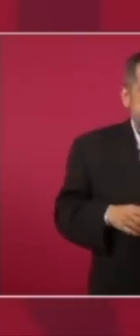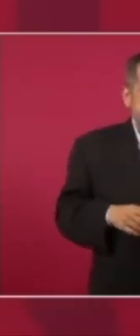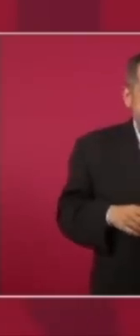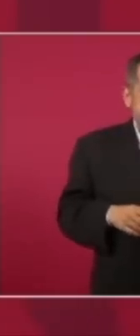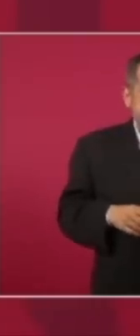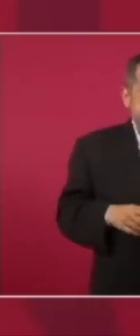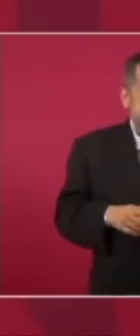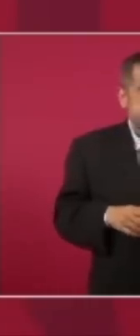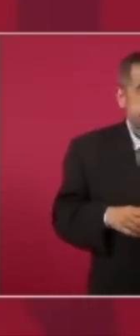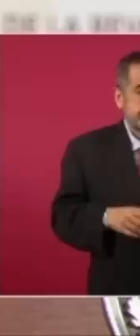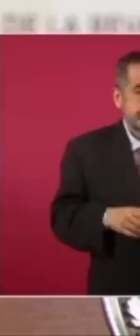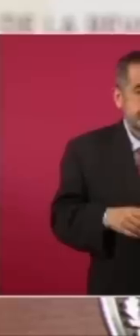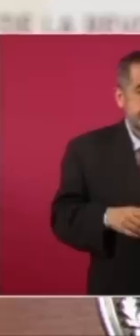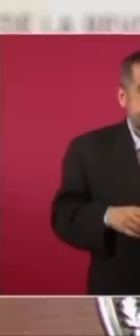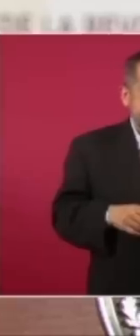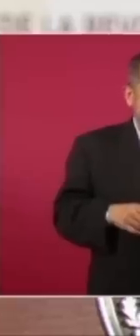a los